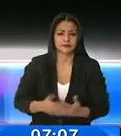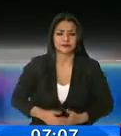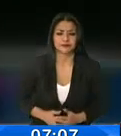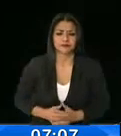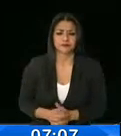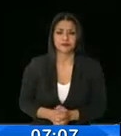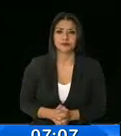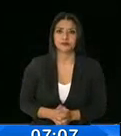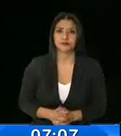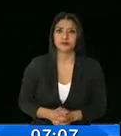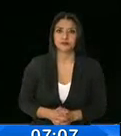informó y bancas amén